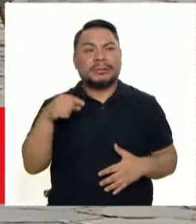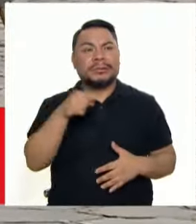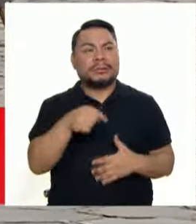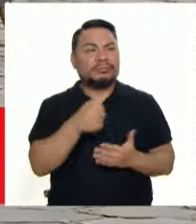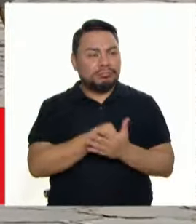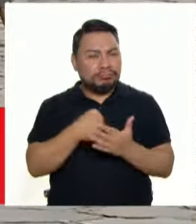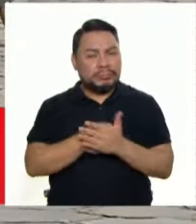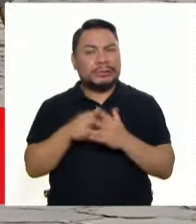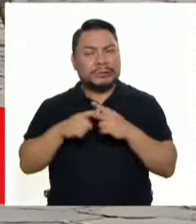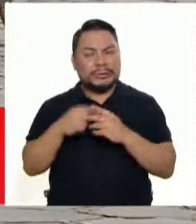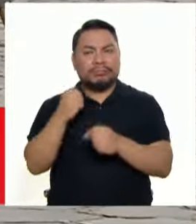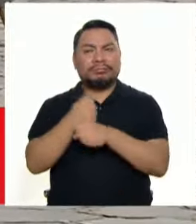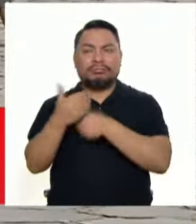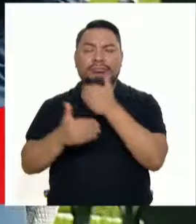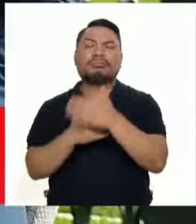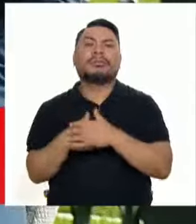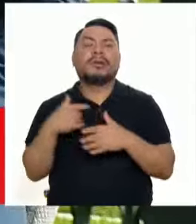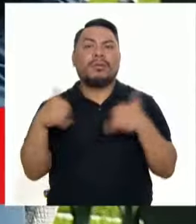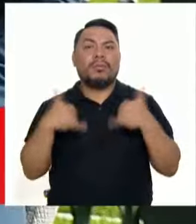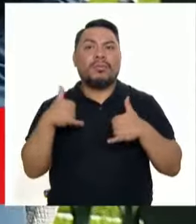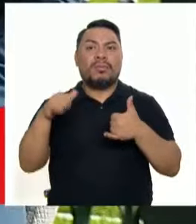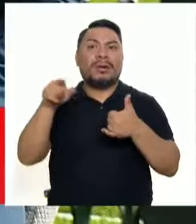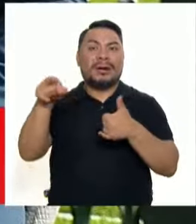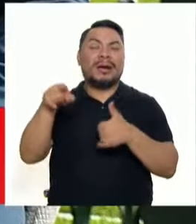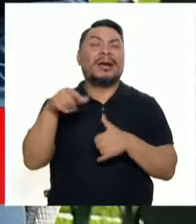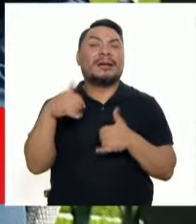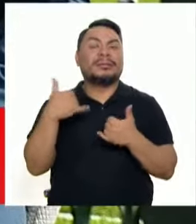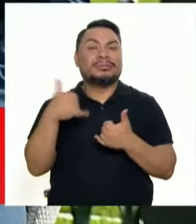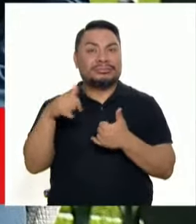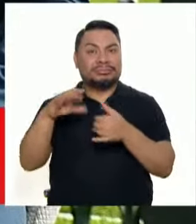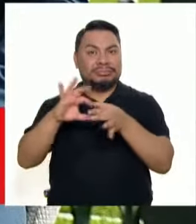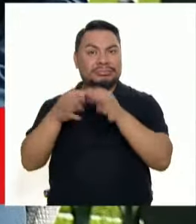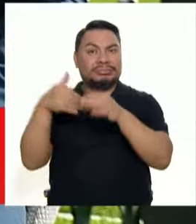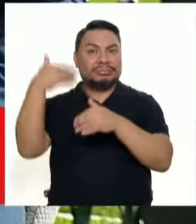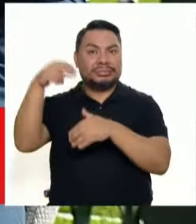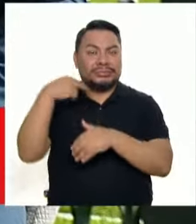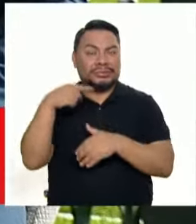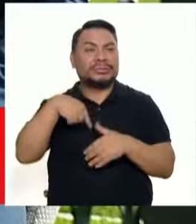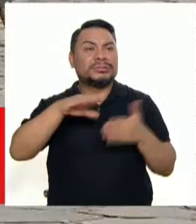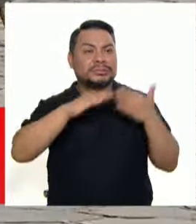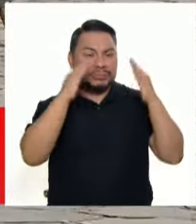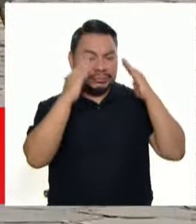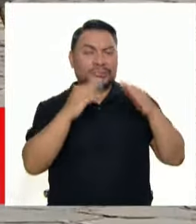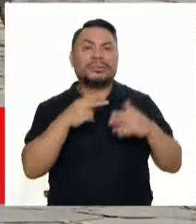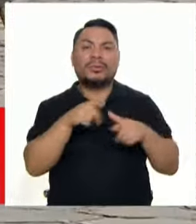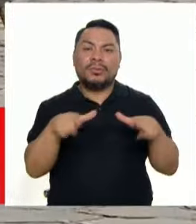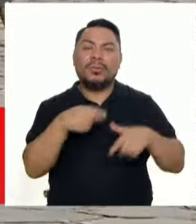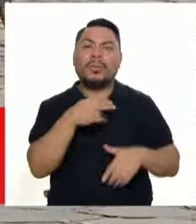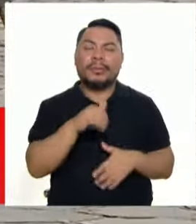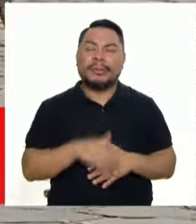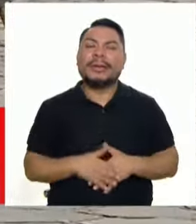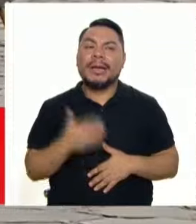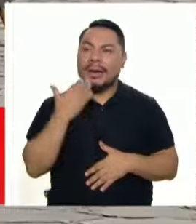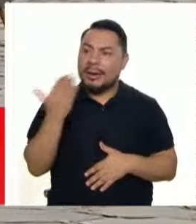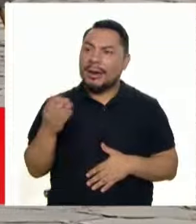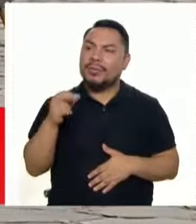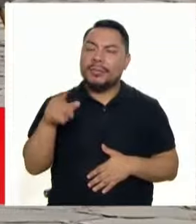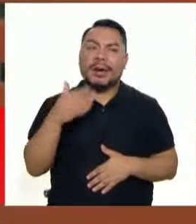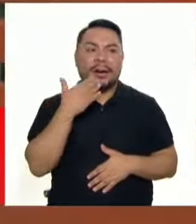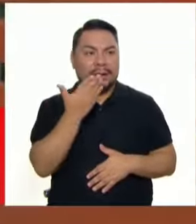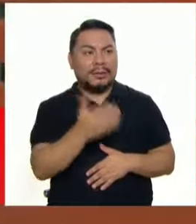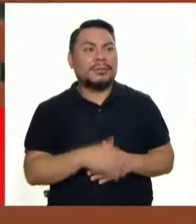en estas iniciativas, no solamente de los Juegos Bolivarianos, sino por las necesidades de la población de Huamanga. Muy agradecido, Omar,